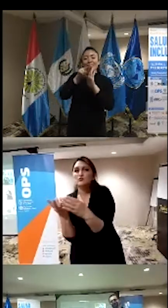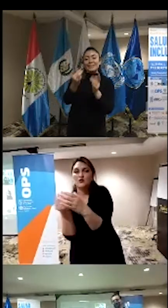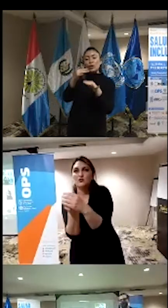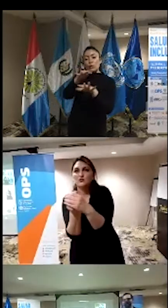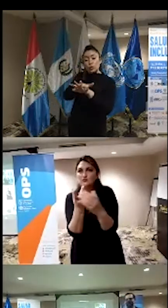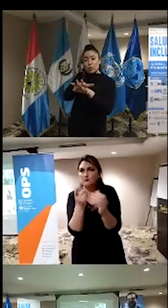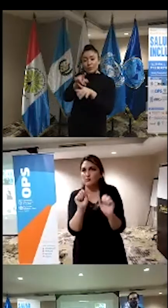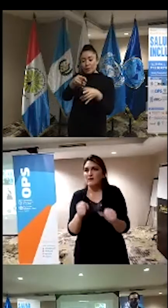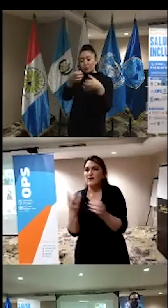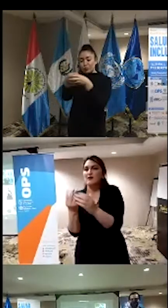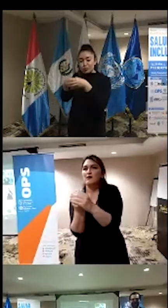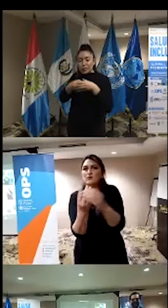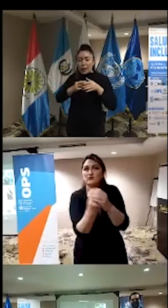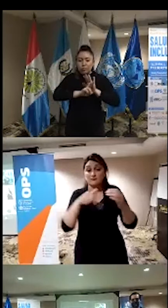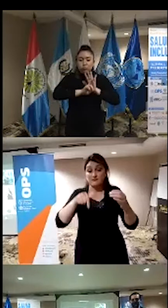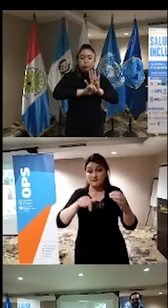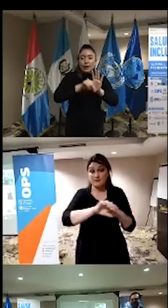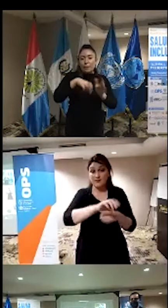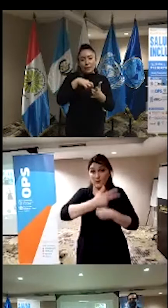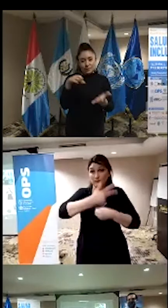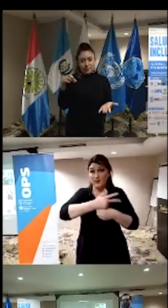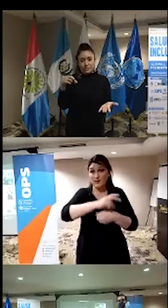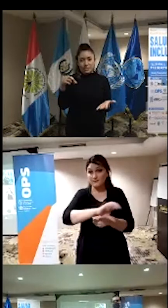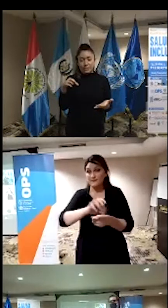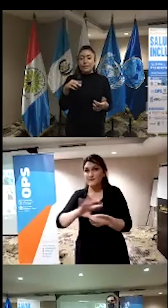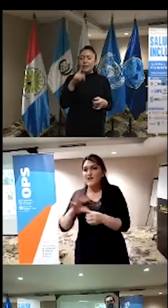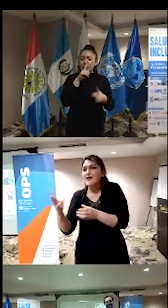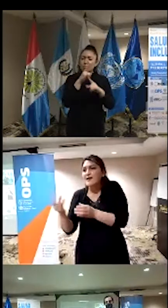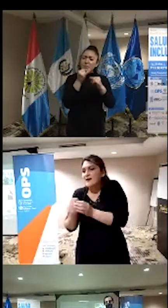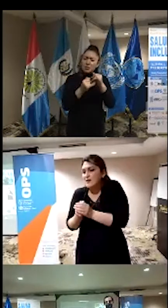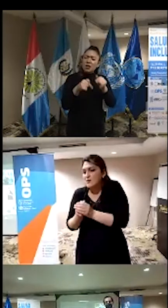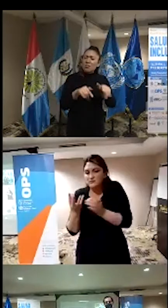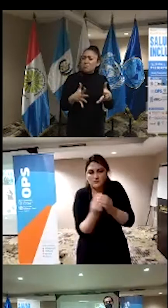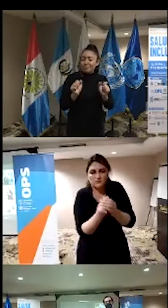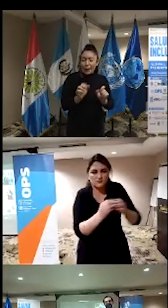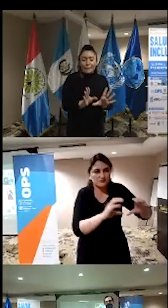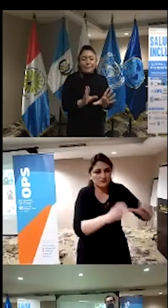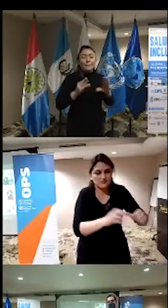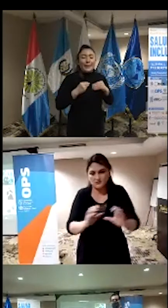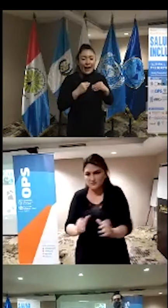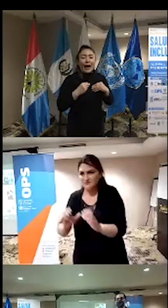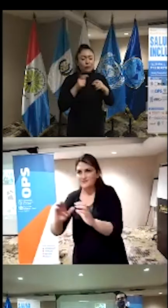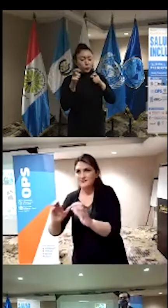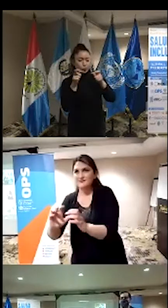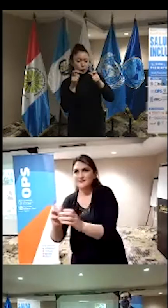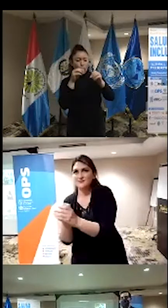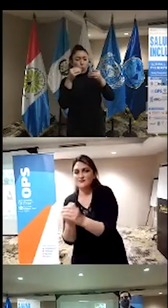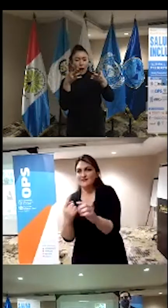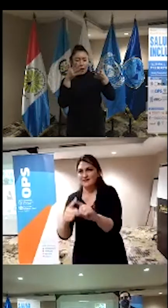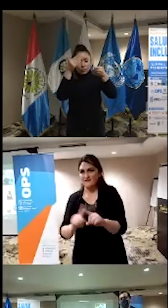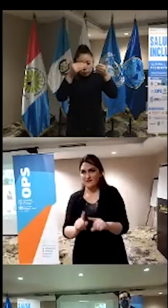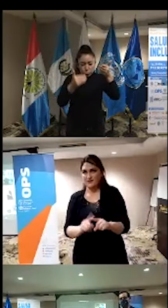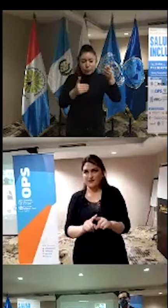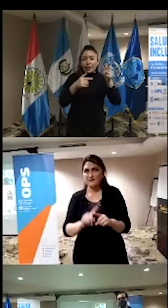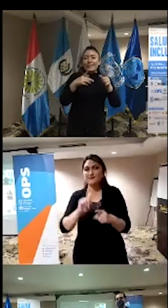grupos subrepresentados en el país. Y finalmente nos permite medir el nivel de inversión pública